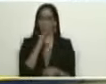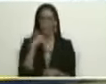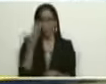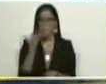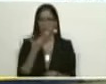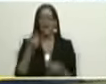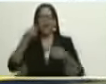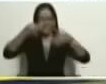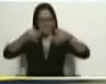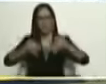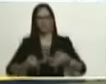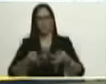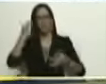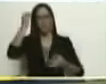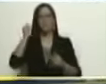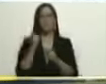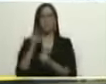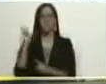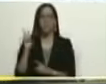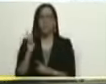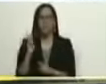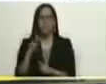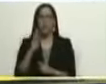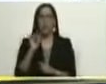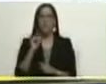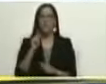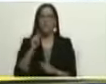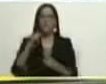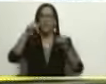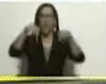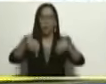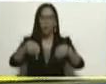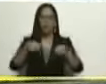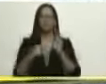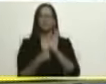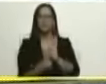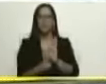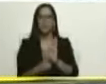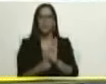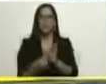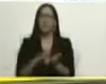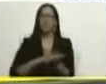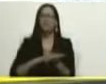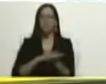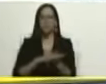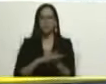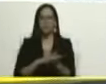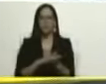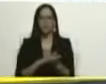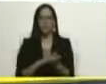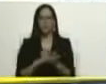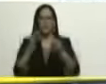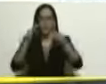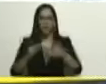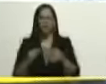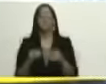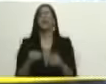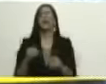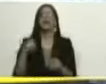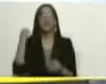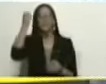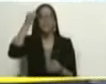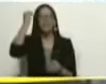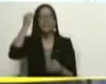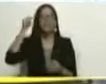lo creemos desde Venezuela, los BRICS hoy representan la opción alternativa para los que pensamos